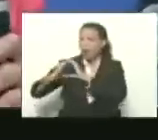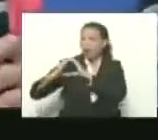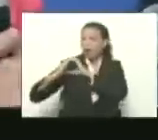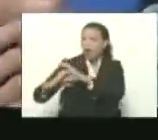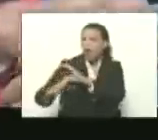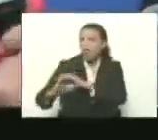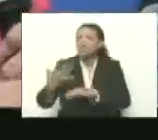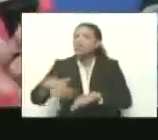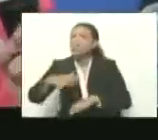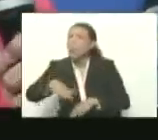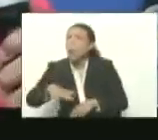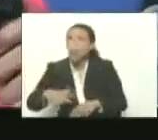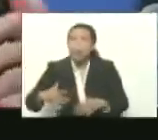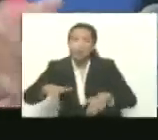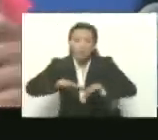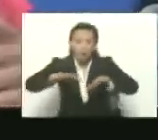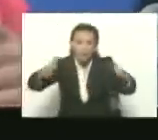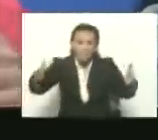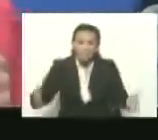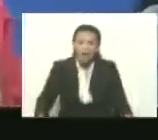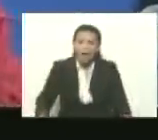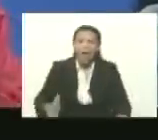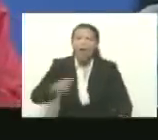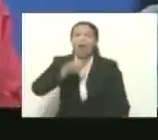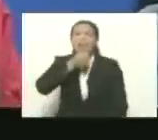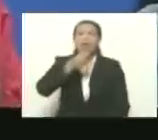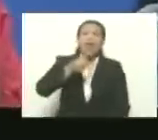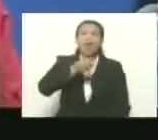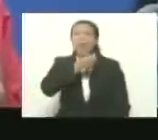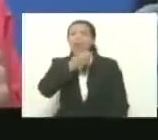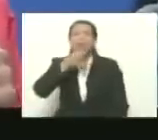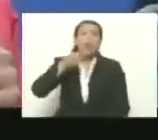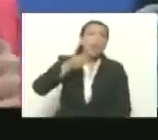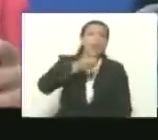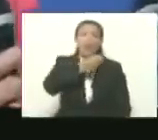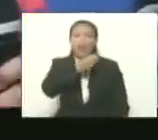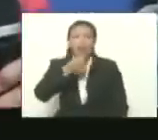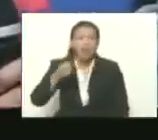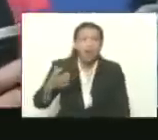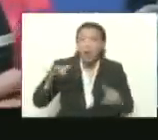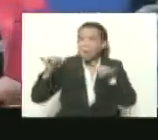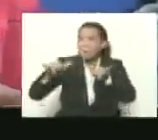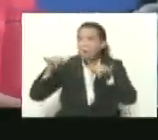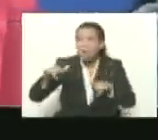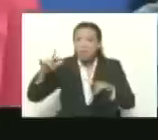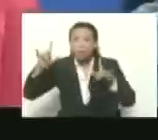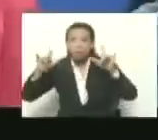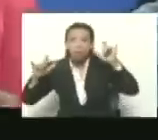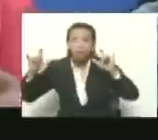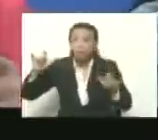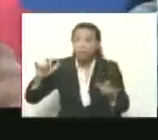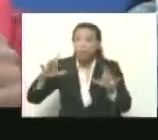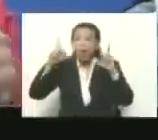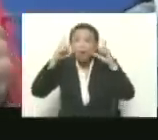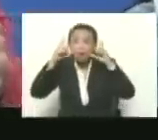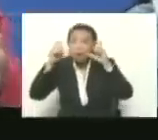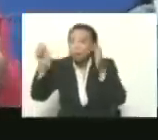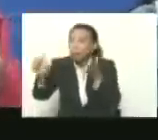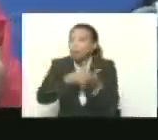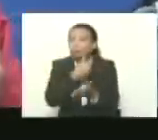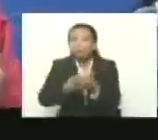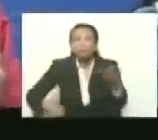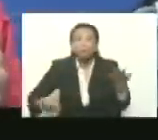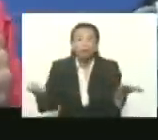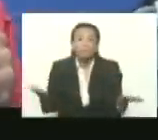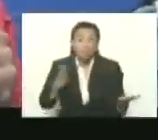la plataforma y la tarima es el camión del mismo vecino del barrio. Es decir, ah, es pero eso no sale en las redes porque nos tienen censurados. Es correcto, pero